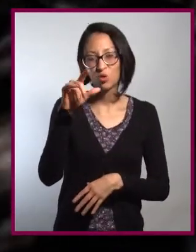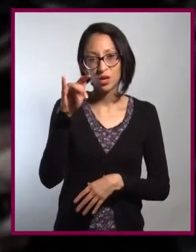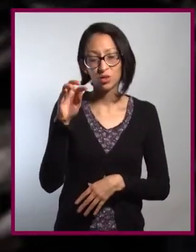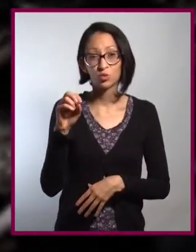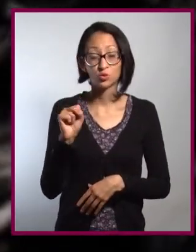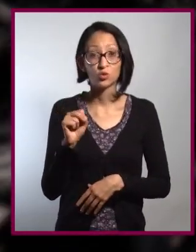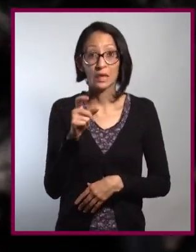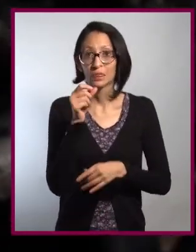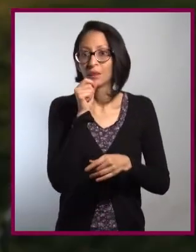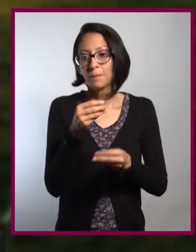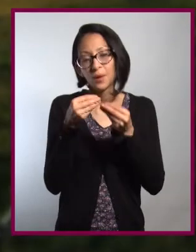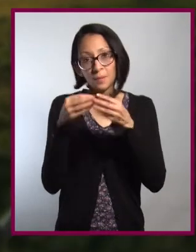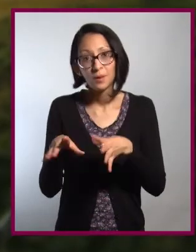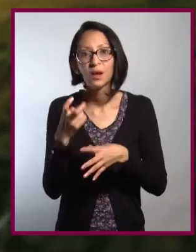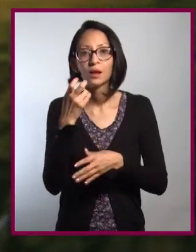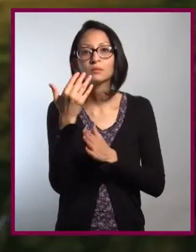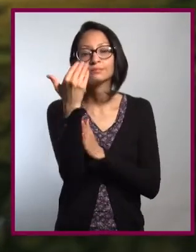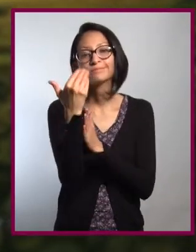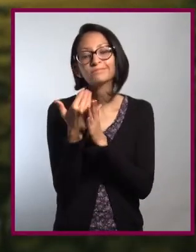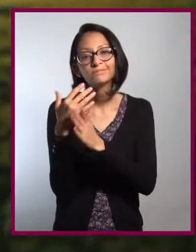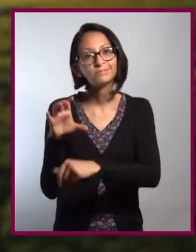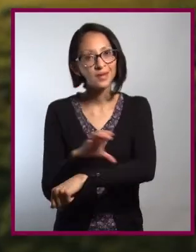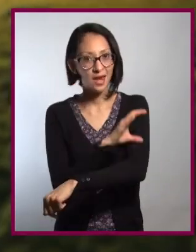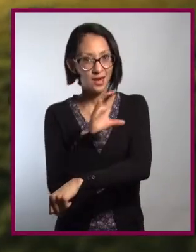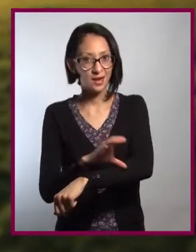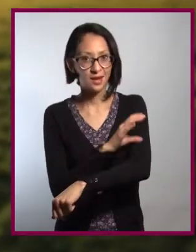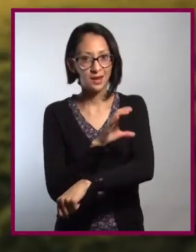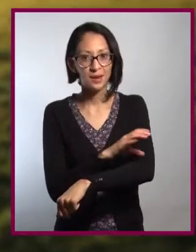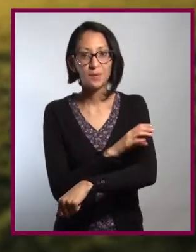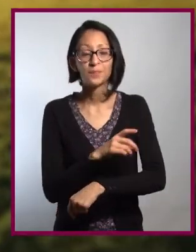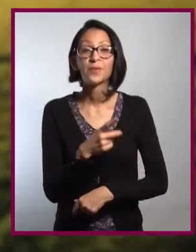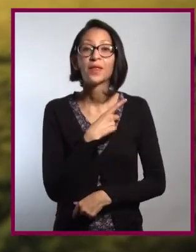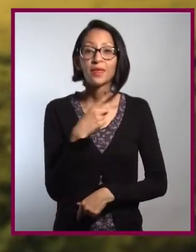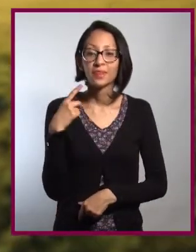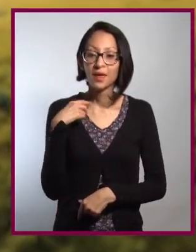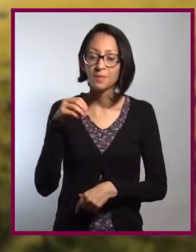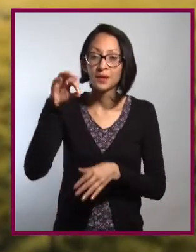energía. Agregar un poco de sal a lo que comemos